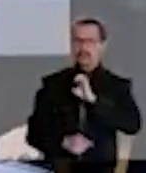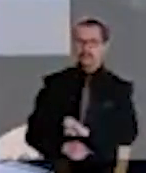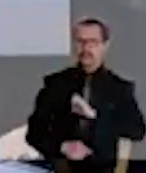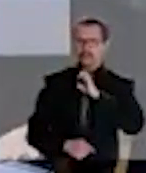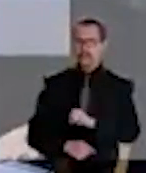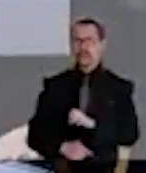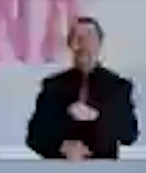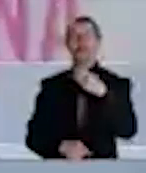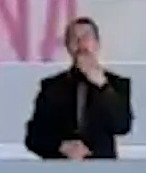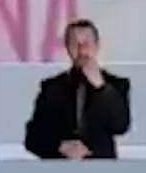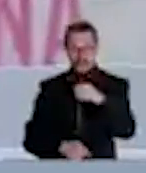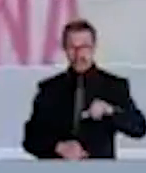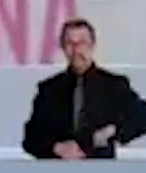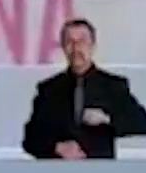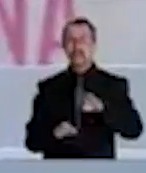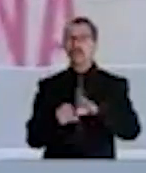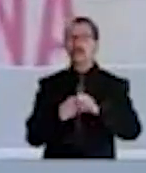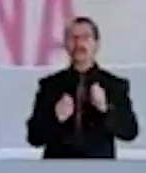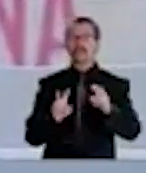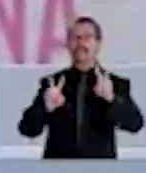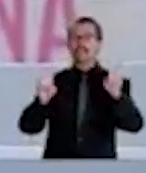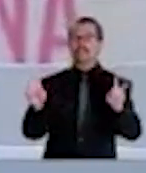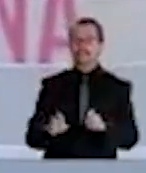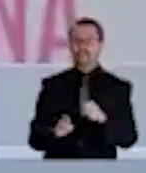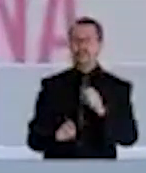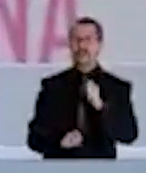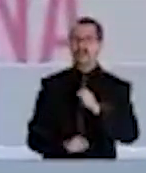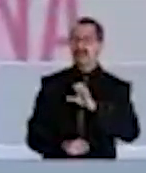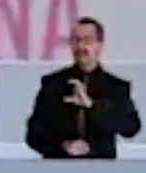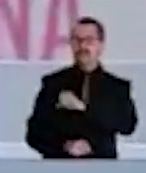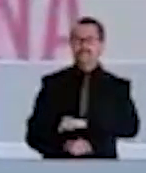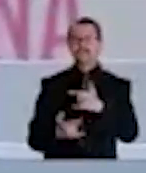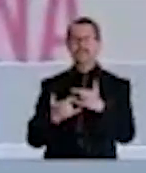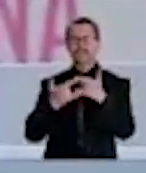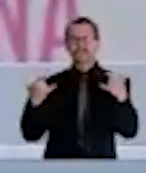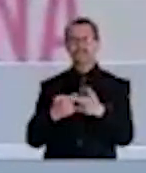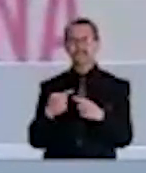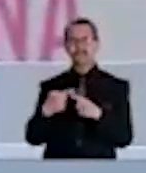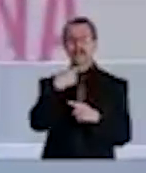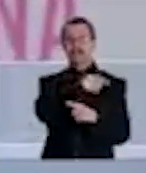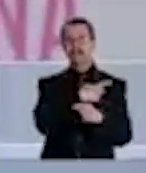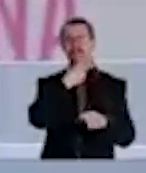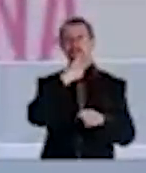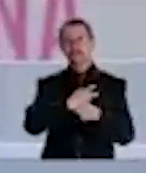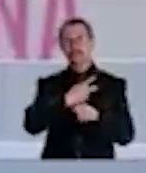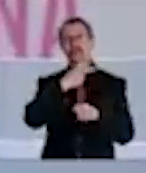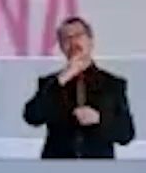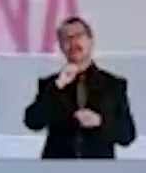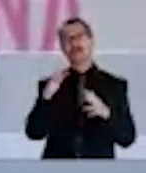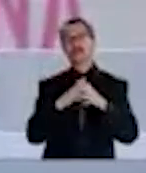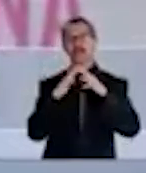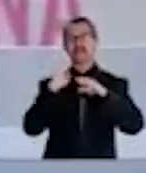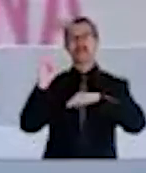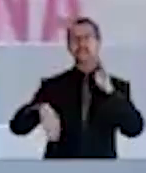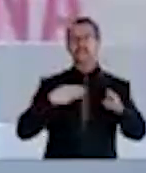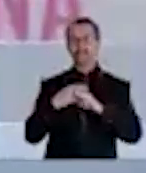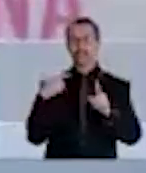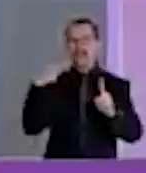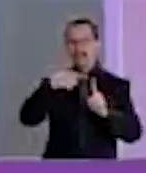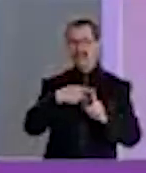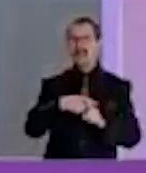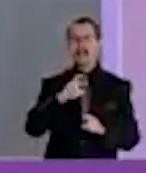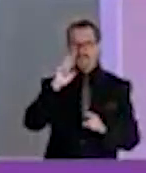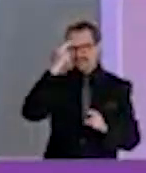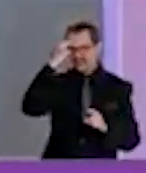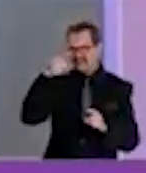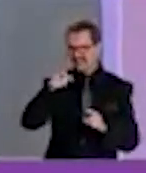guerra mundial no usted que le gusta la historia que estaría usted dispuesto a hacer si resulta electo el próximo primero de julio